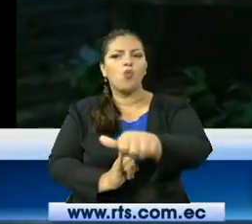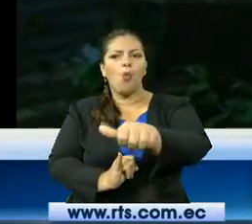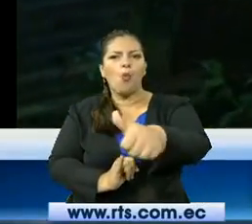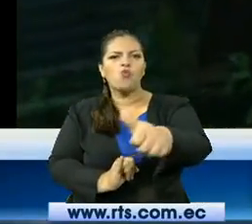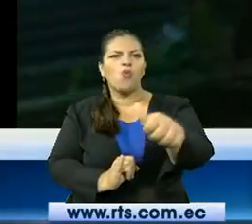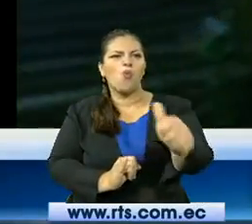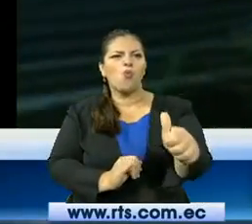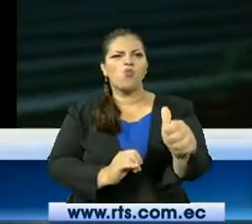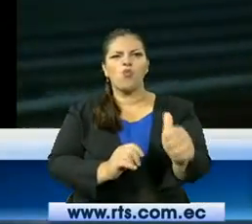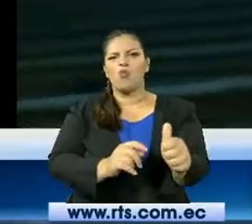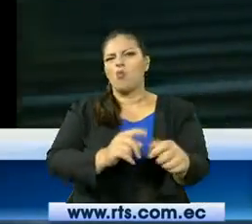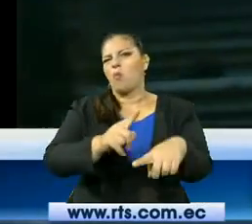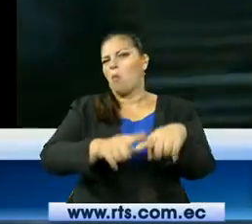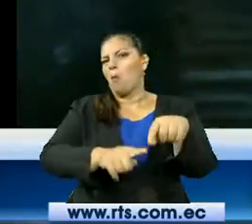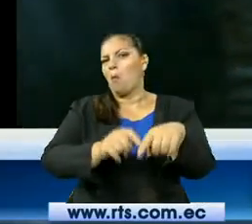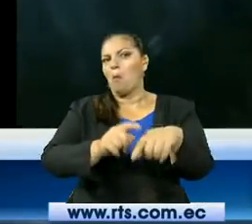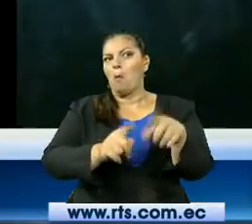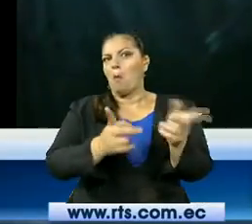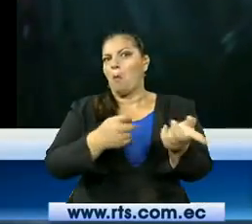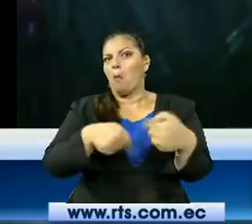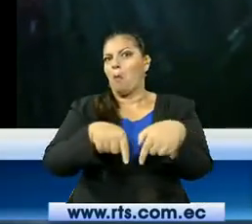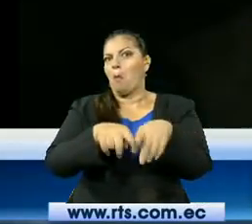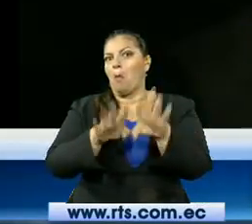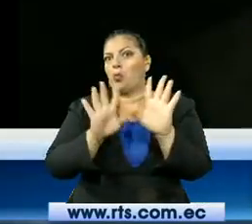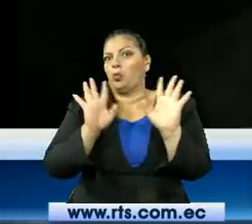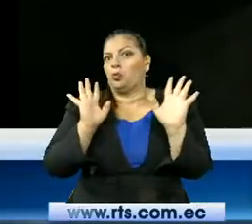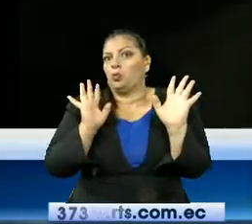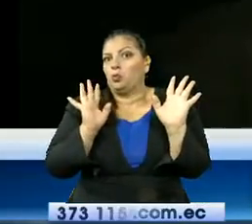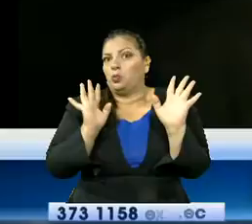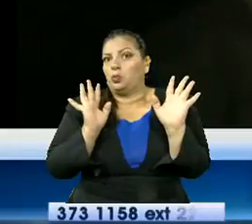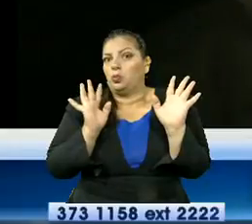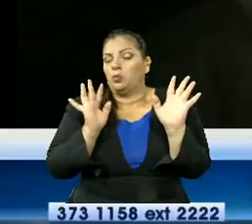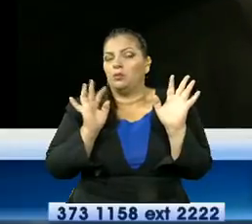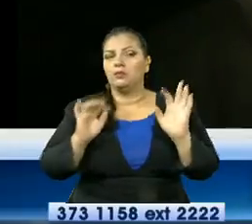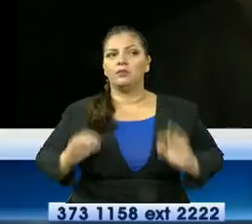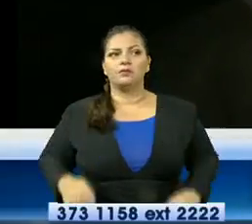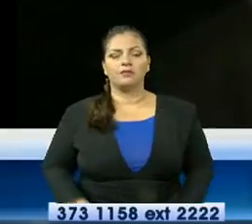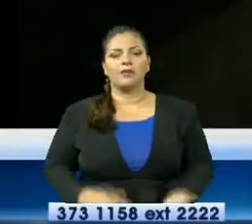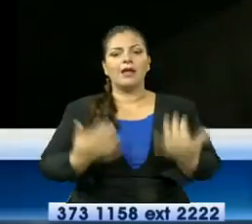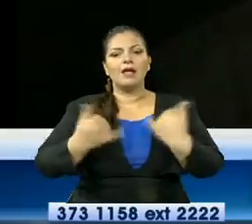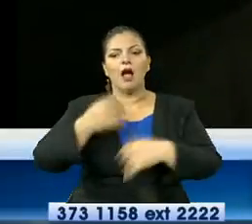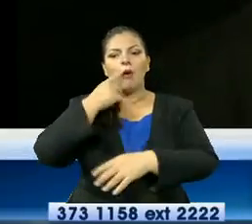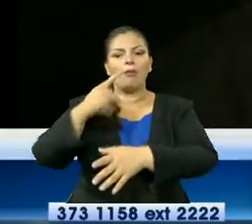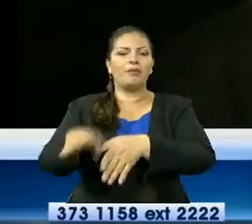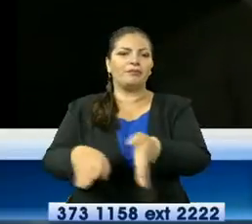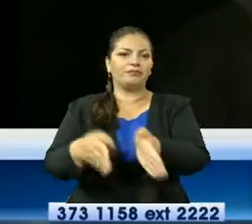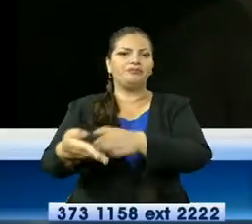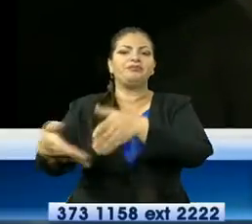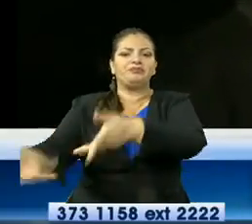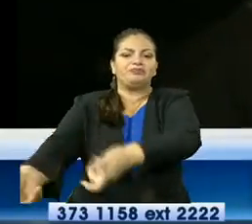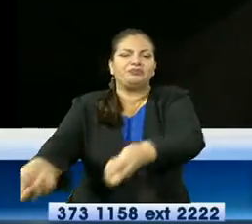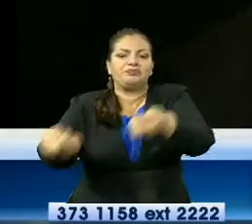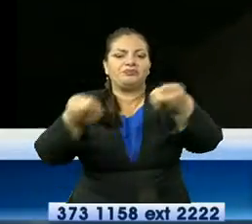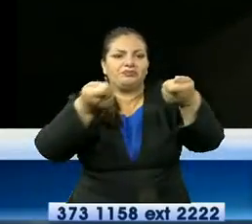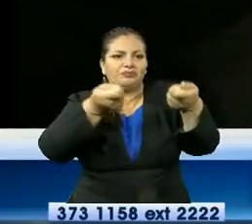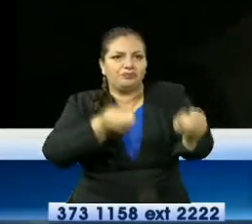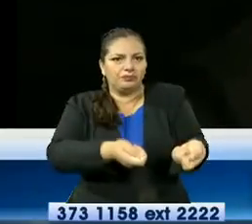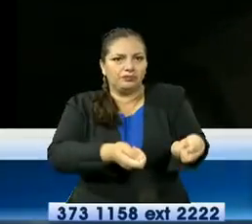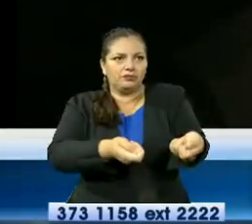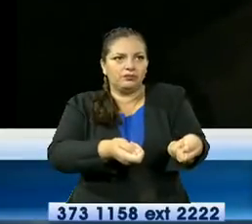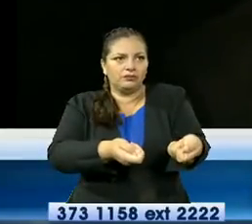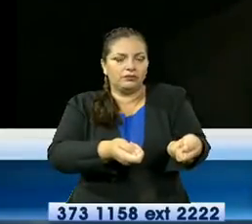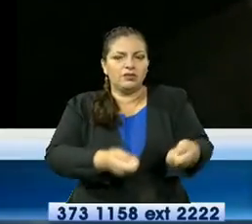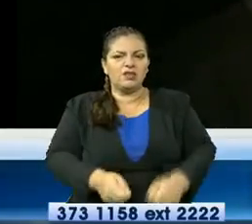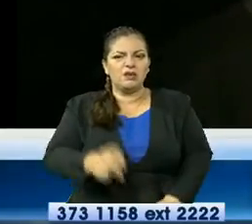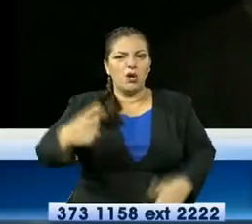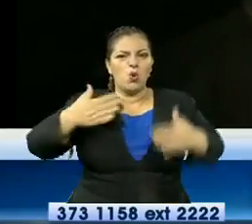él, por celos o por dinero, porque él te cargaba dinero. Se ha hecho levantamiento de un cadáver de sexo masculino, el cual está iniciando su